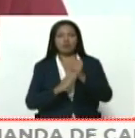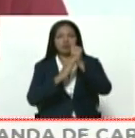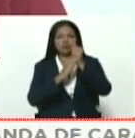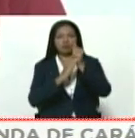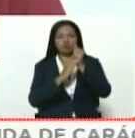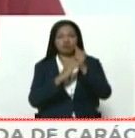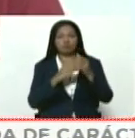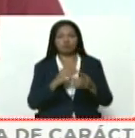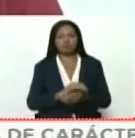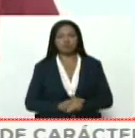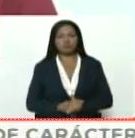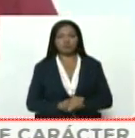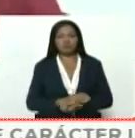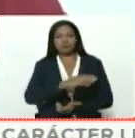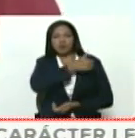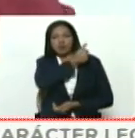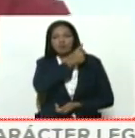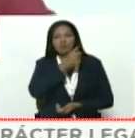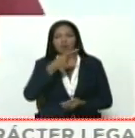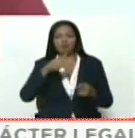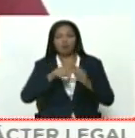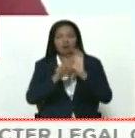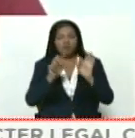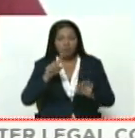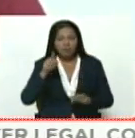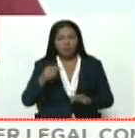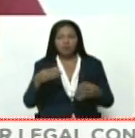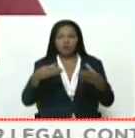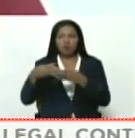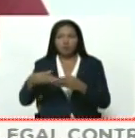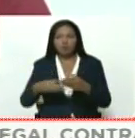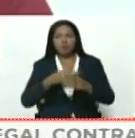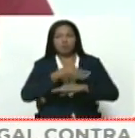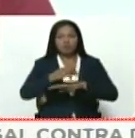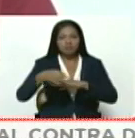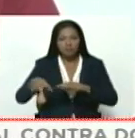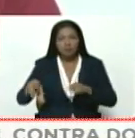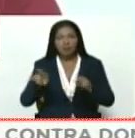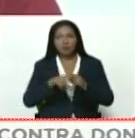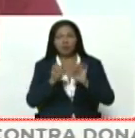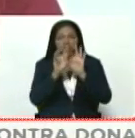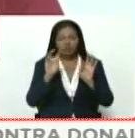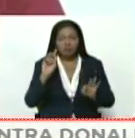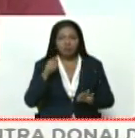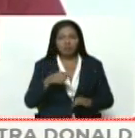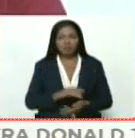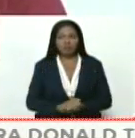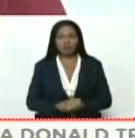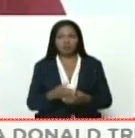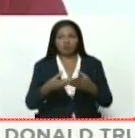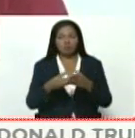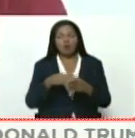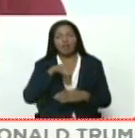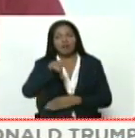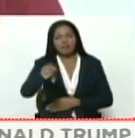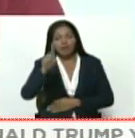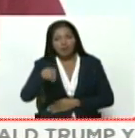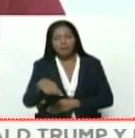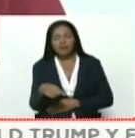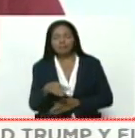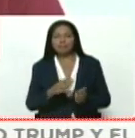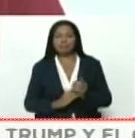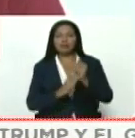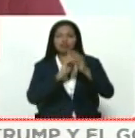partido, los jefes de los equipos, todos los equipos municipales, todos los equipos estadales y la dirección